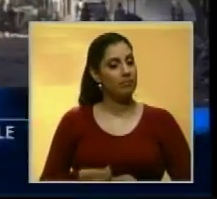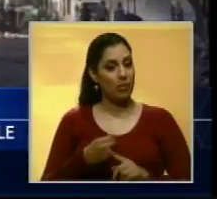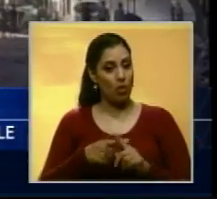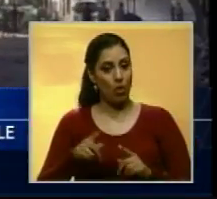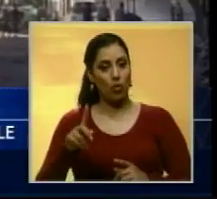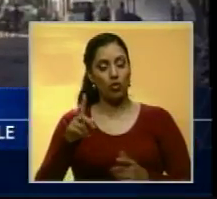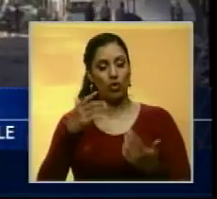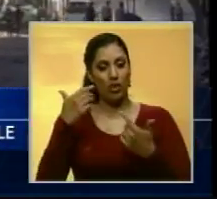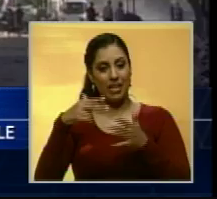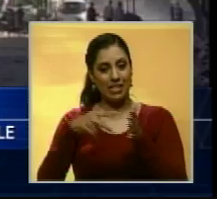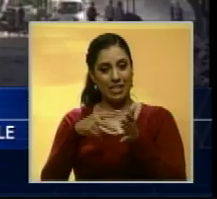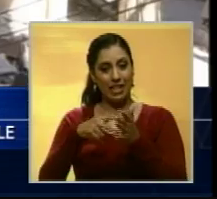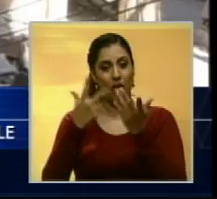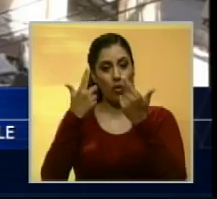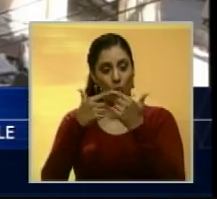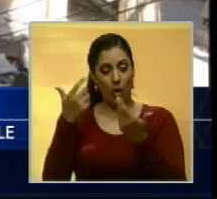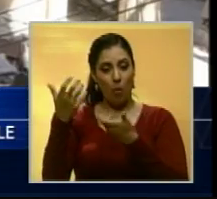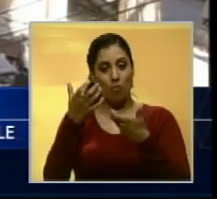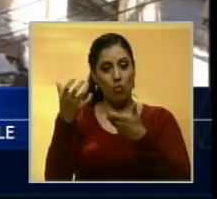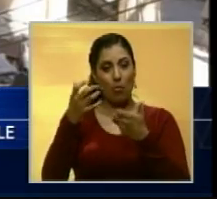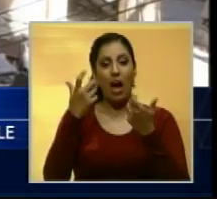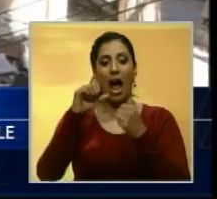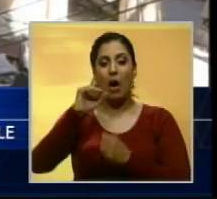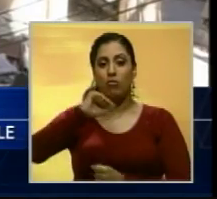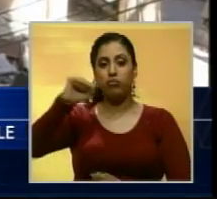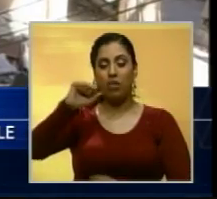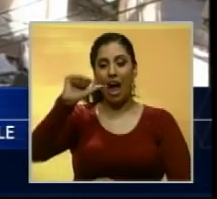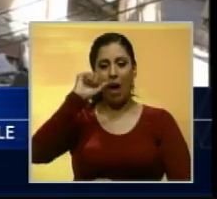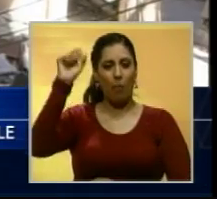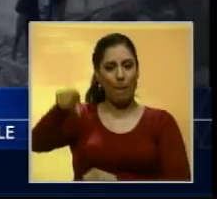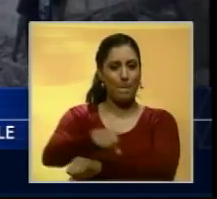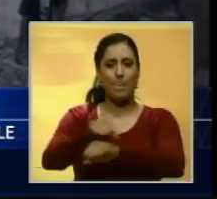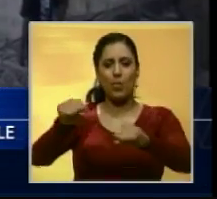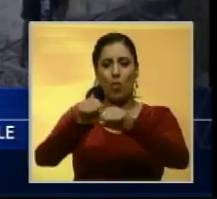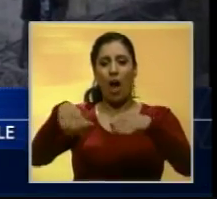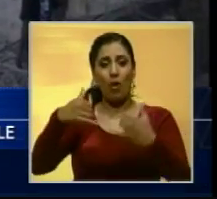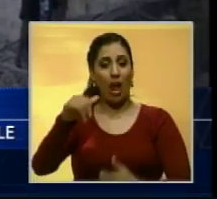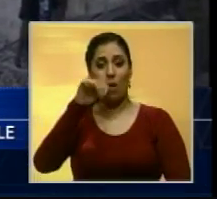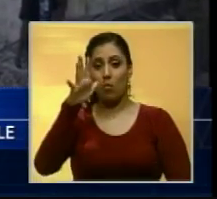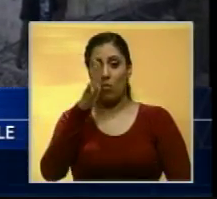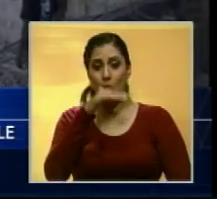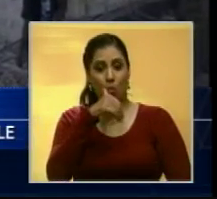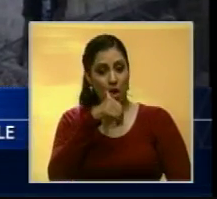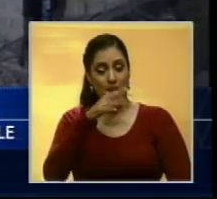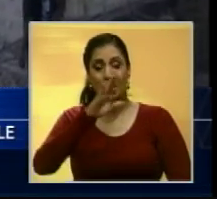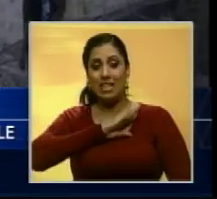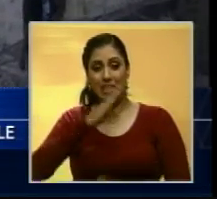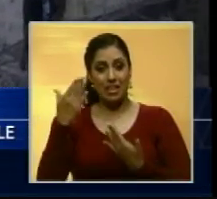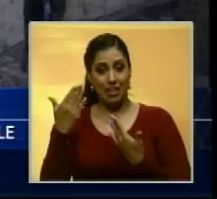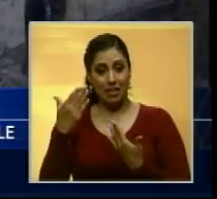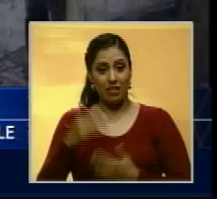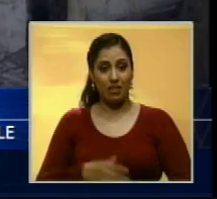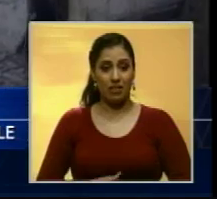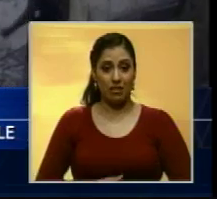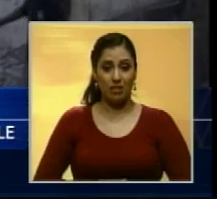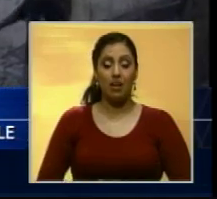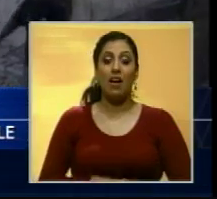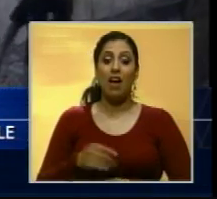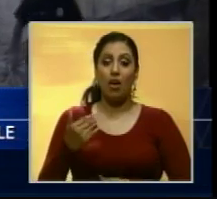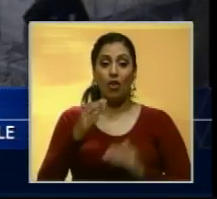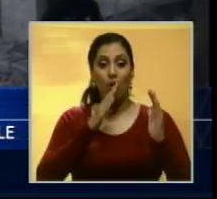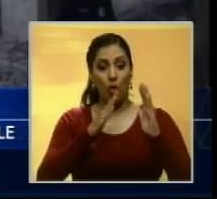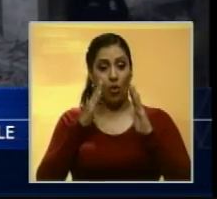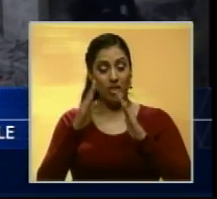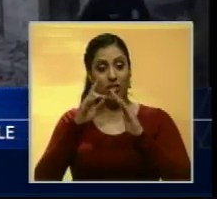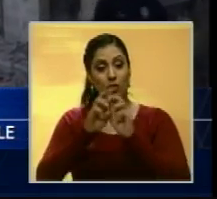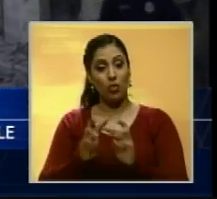En Alepo, Siria, la planta de bombeo de agua fue bombardeada, por lo que gran parte de la ciudad se encuentra sin agua potable. Según la